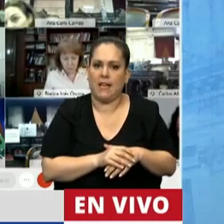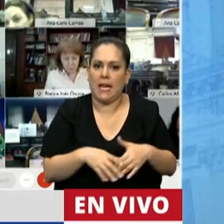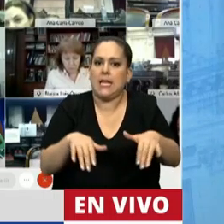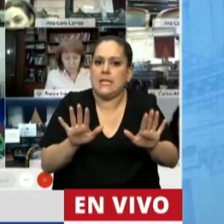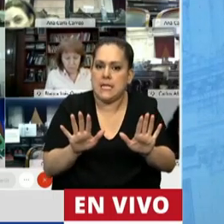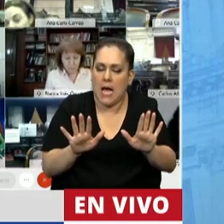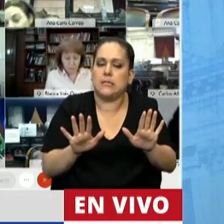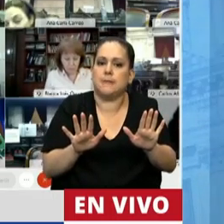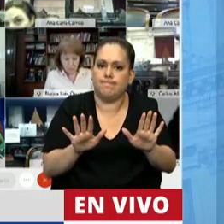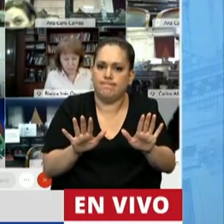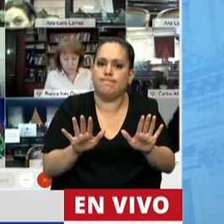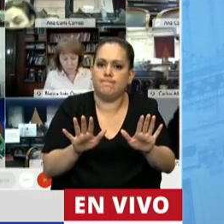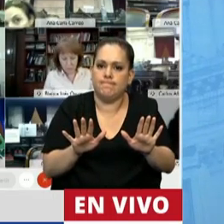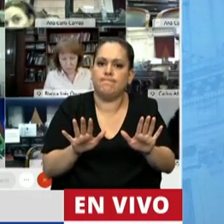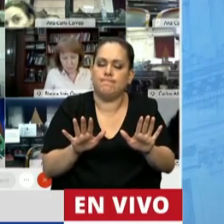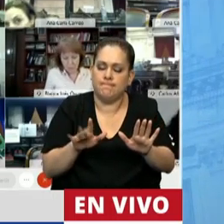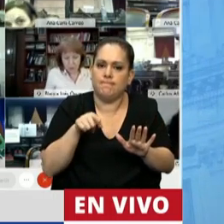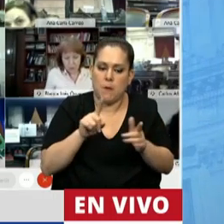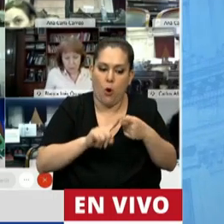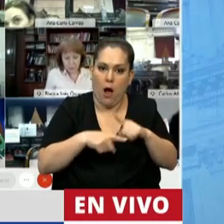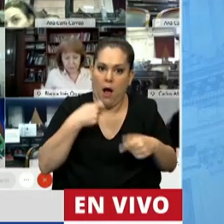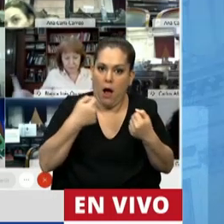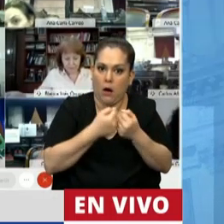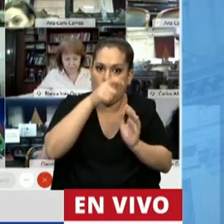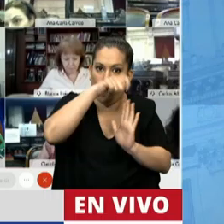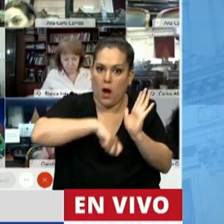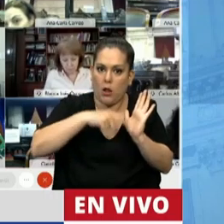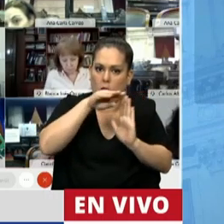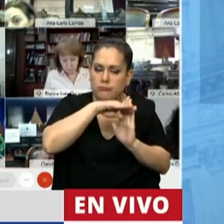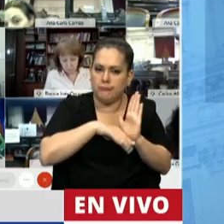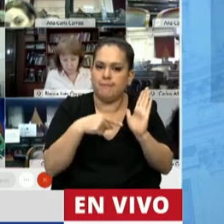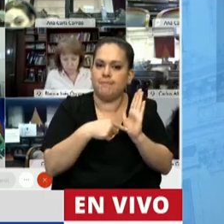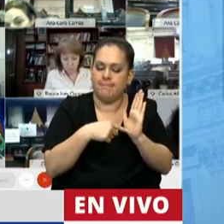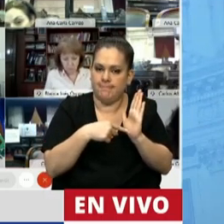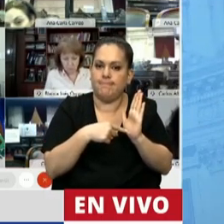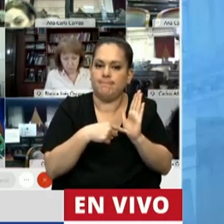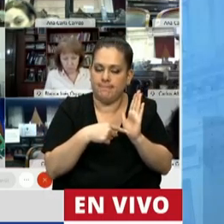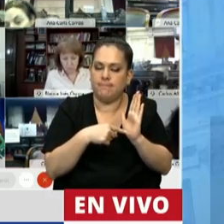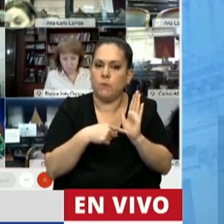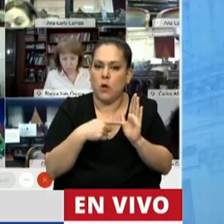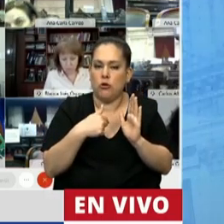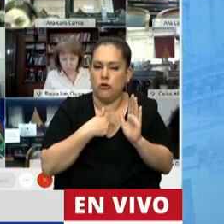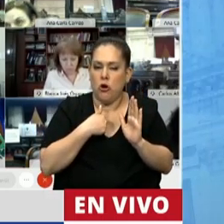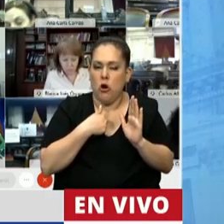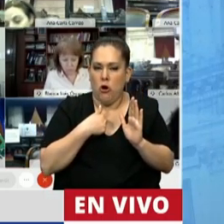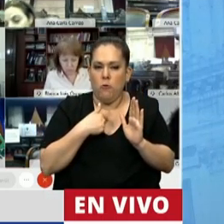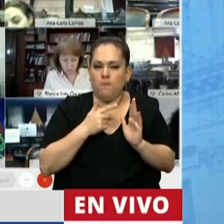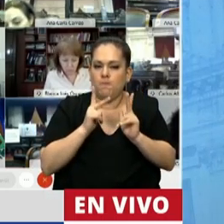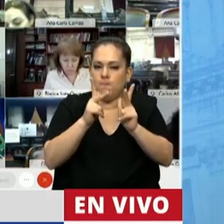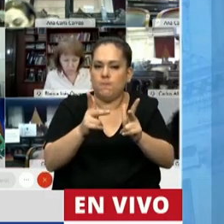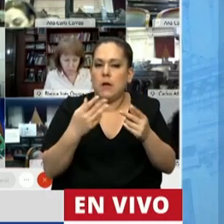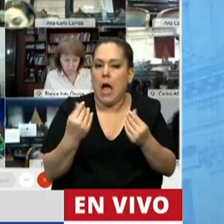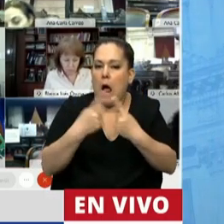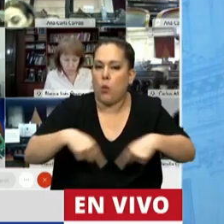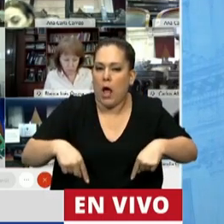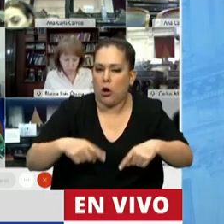principio fundamental que establece este convenio que estamos tratando. Me voy a permitir, señor presidente, a señalar una serie